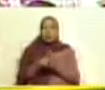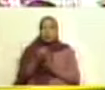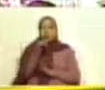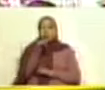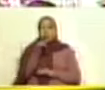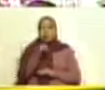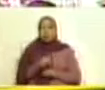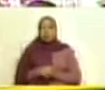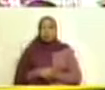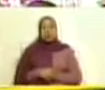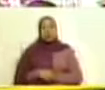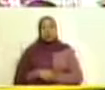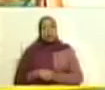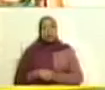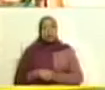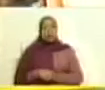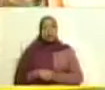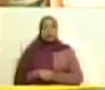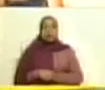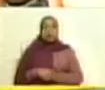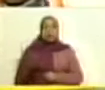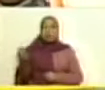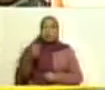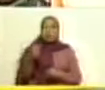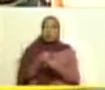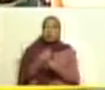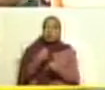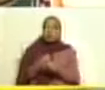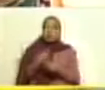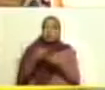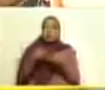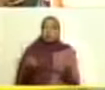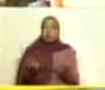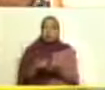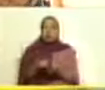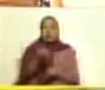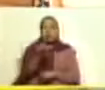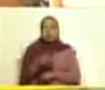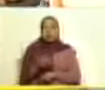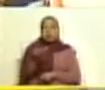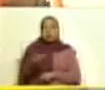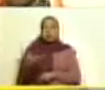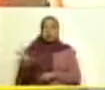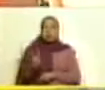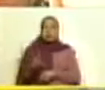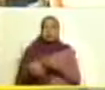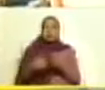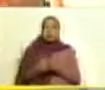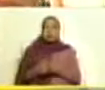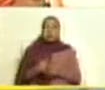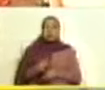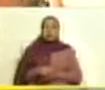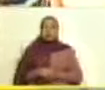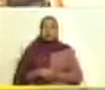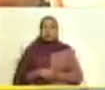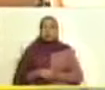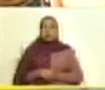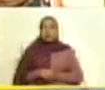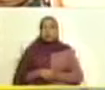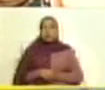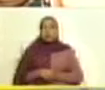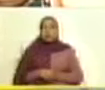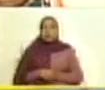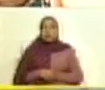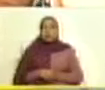del liderazgo que sumen, que no dividan, acabar con el chisme, con la intriga, con la envidia, la